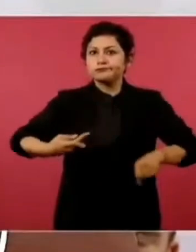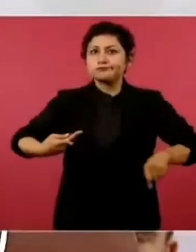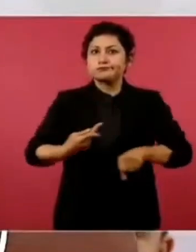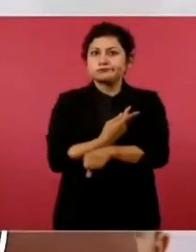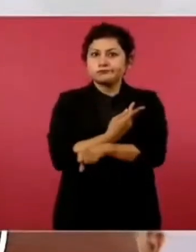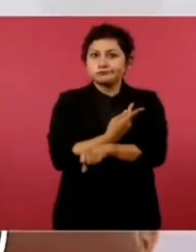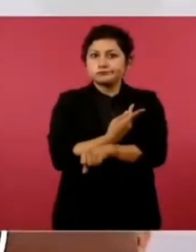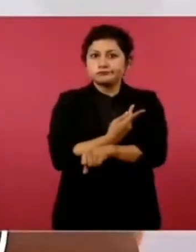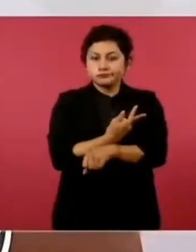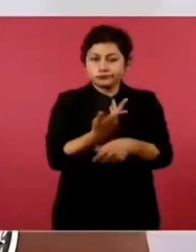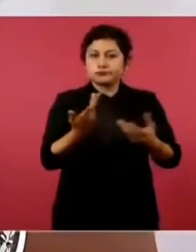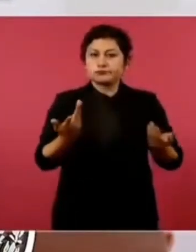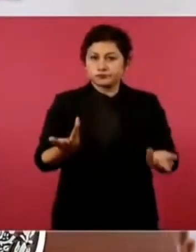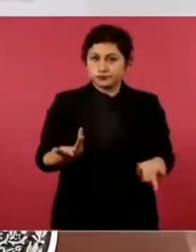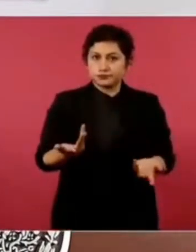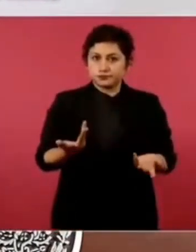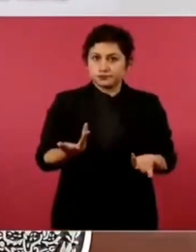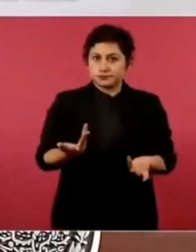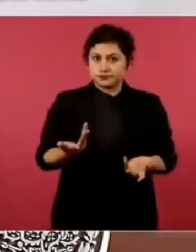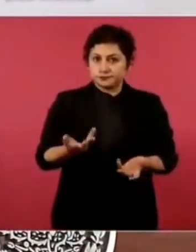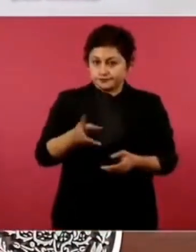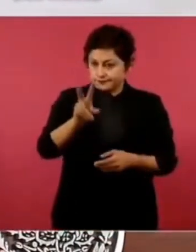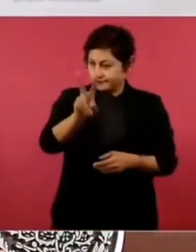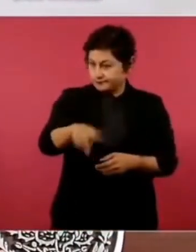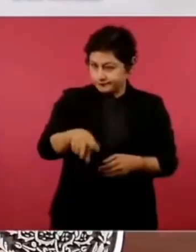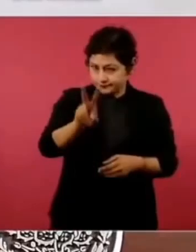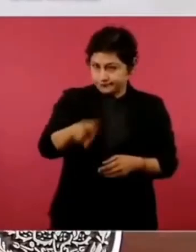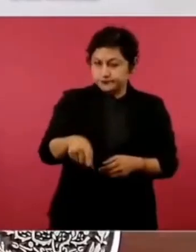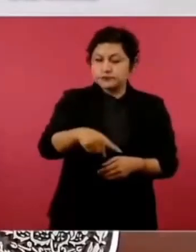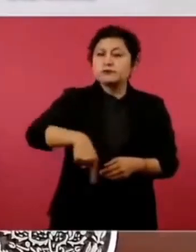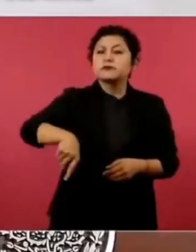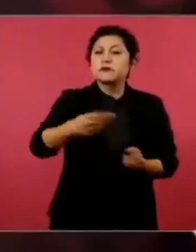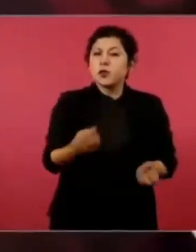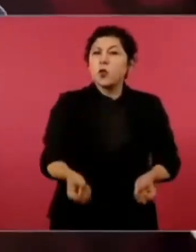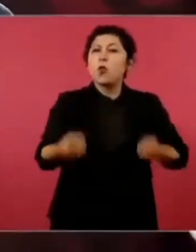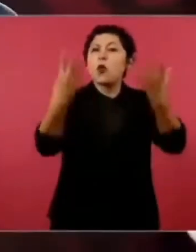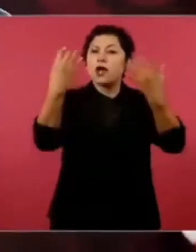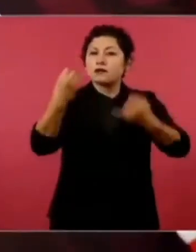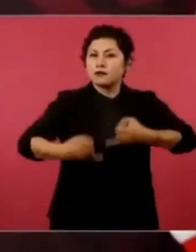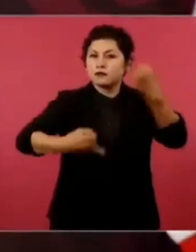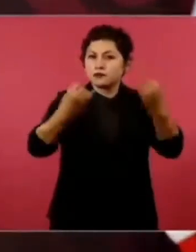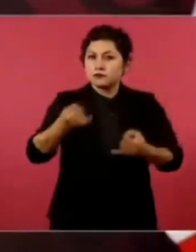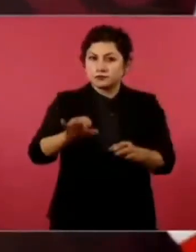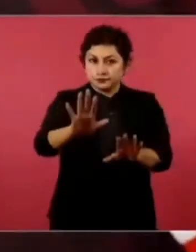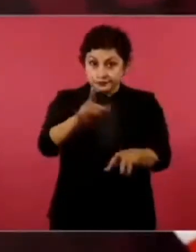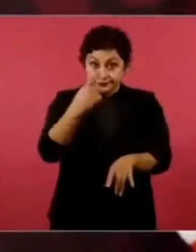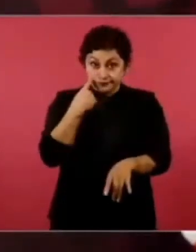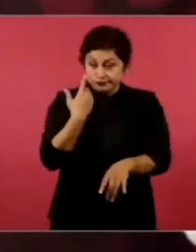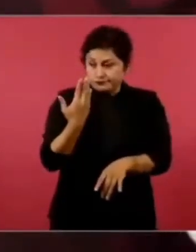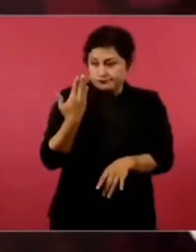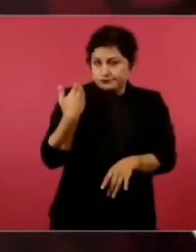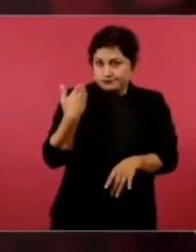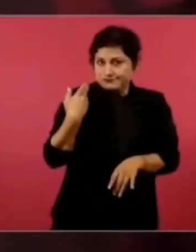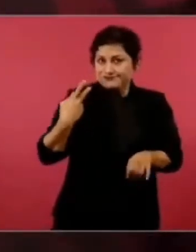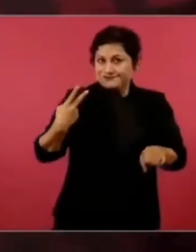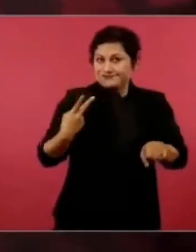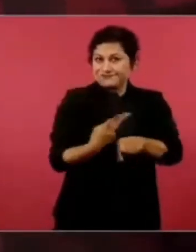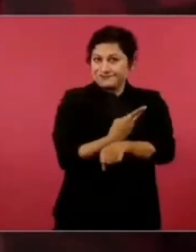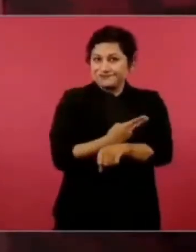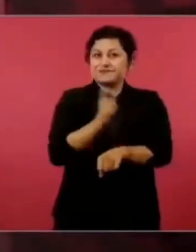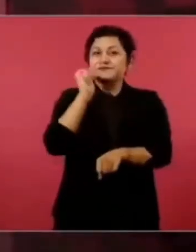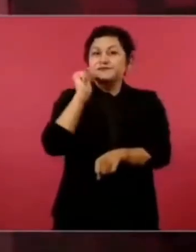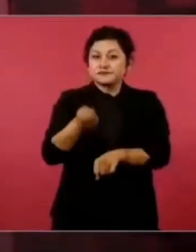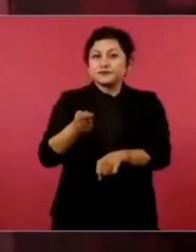¿Y cuántos jueces? Acaba de pasar algo últimamente, que mientras se buscaba si no habían